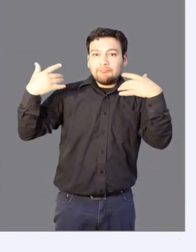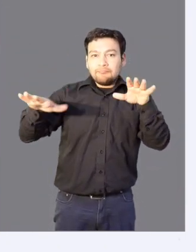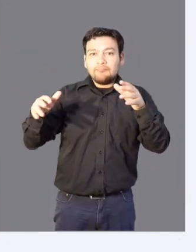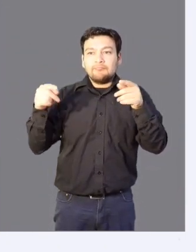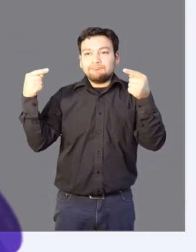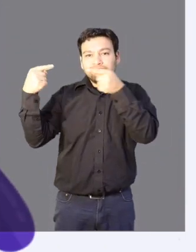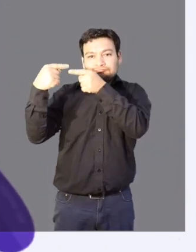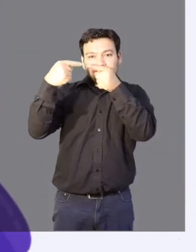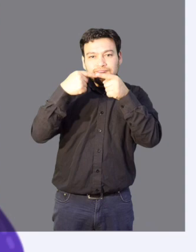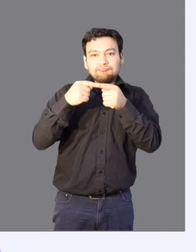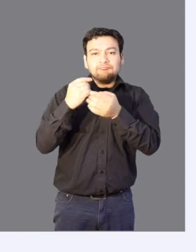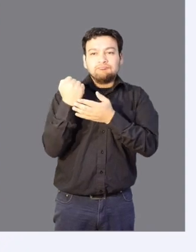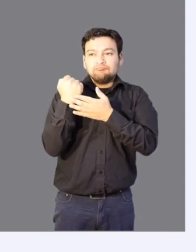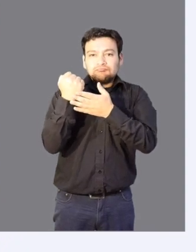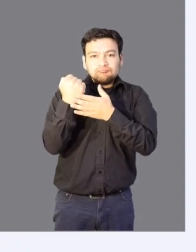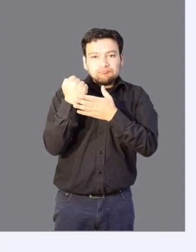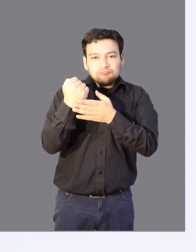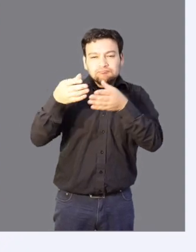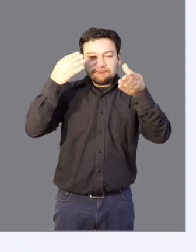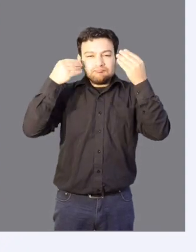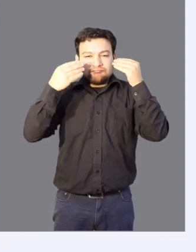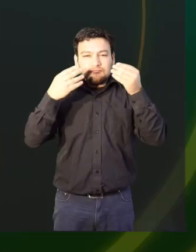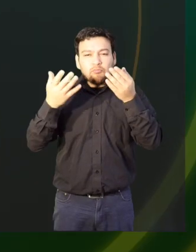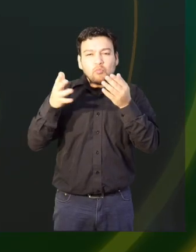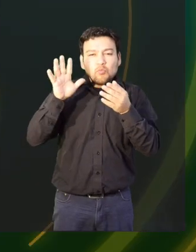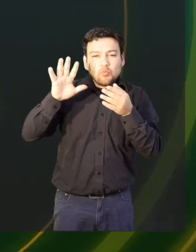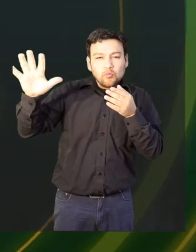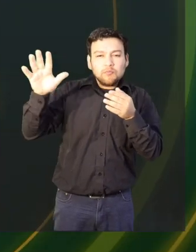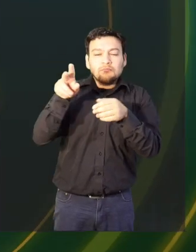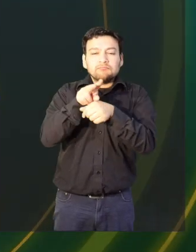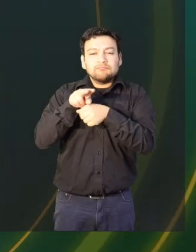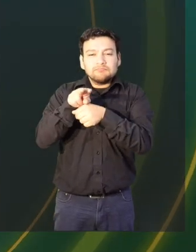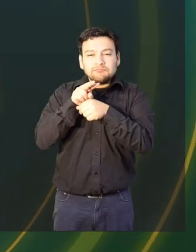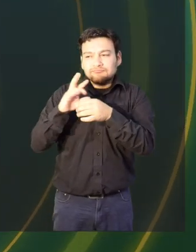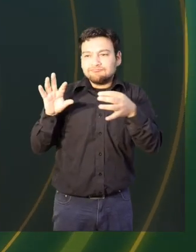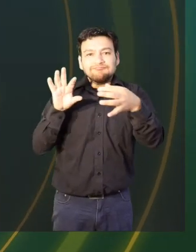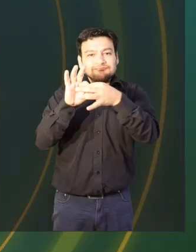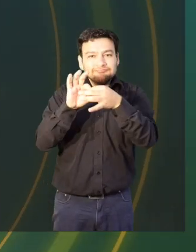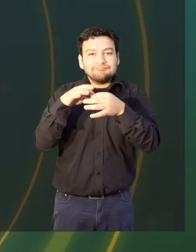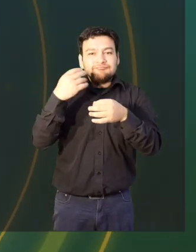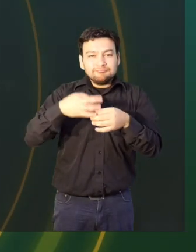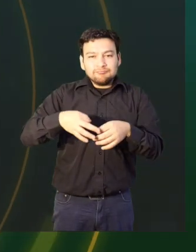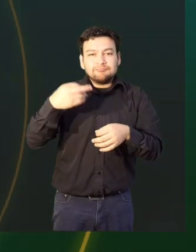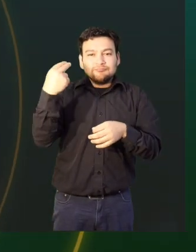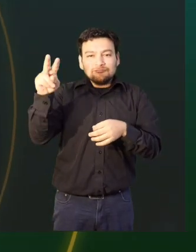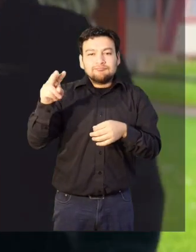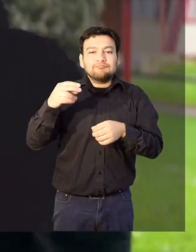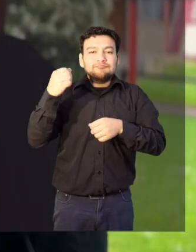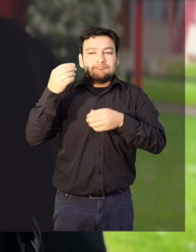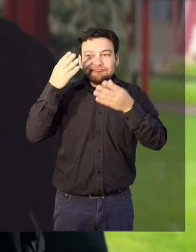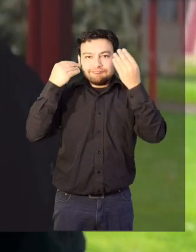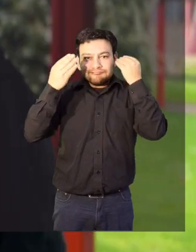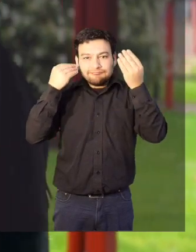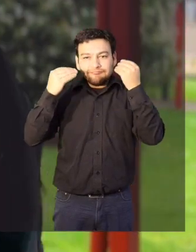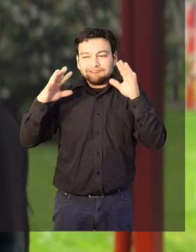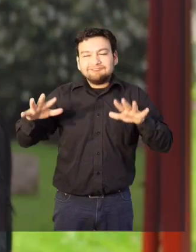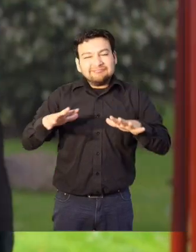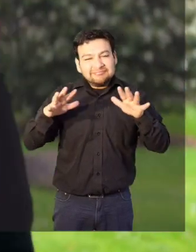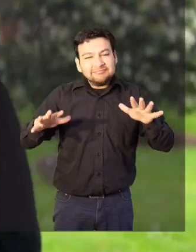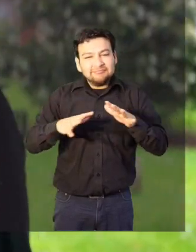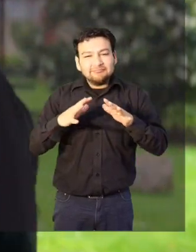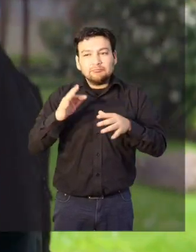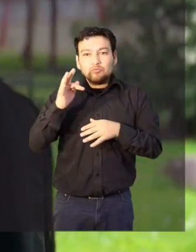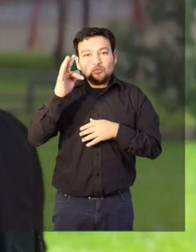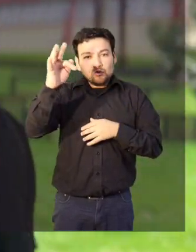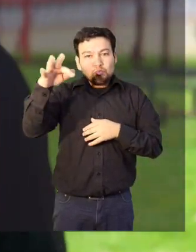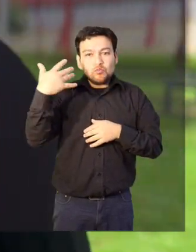empresarios y la comunidad y ayuda mucho para poner en práctica lo aprendido en todas las áreas de la Administración también para desarrollar habilidades que son